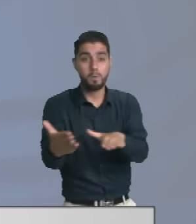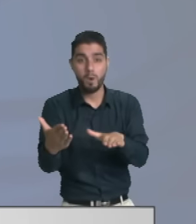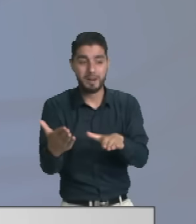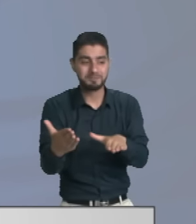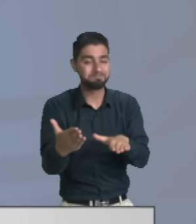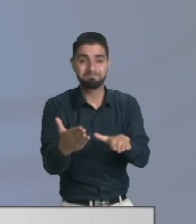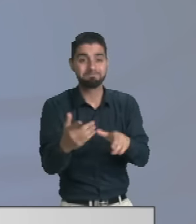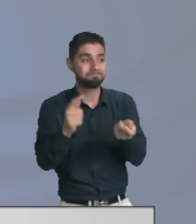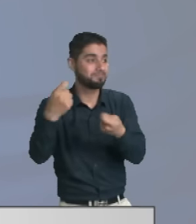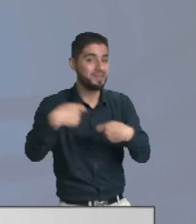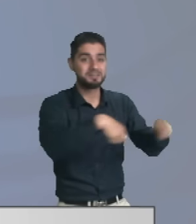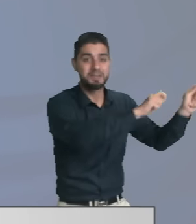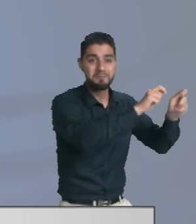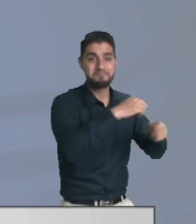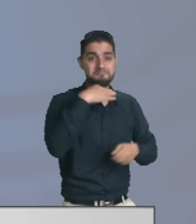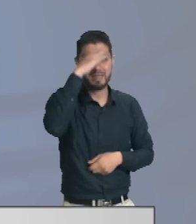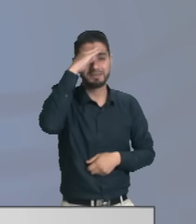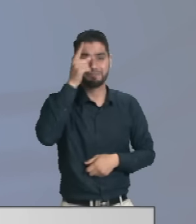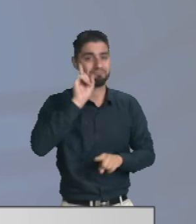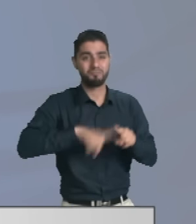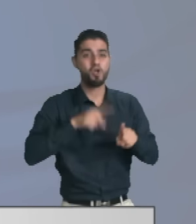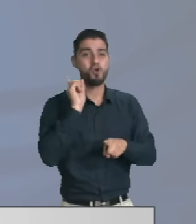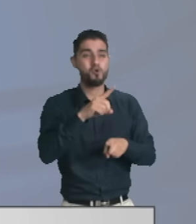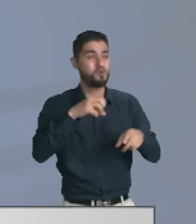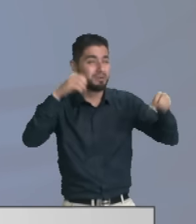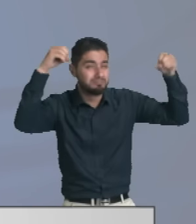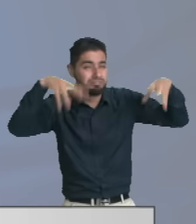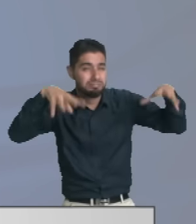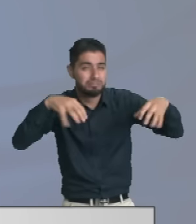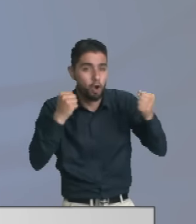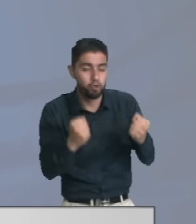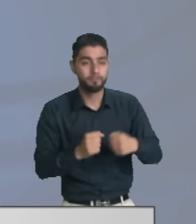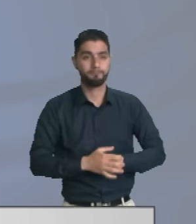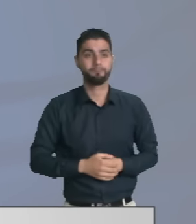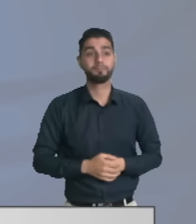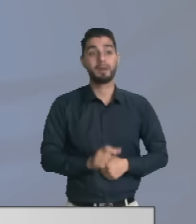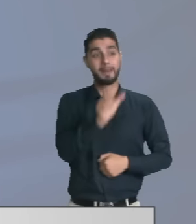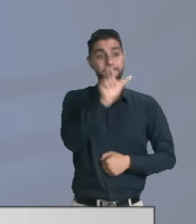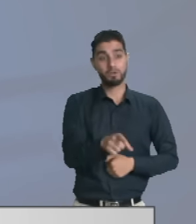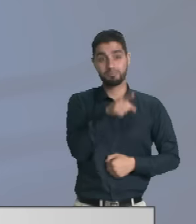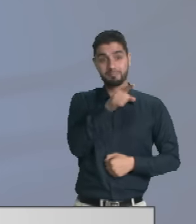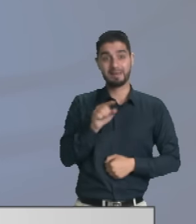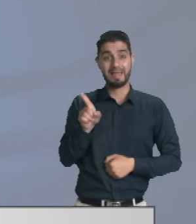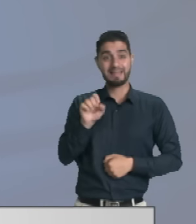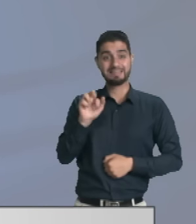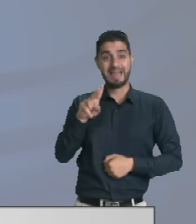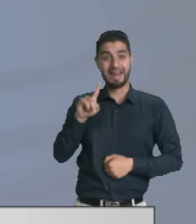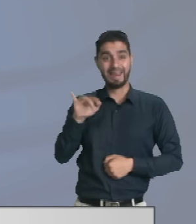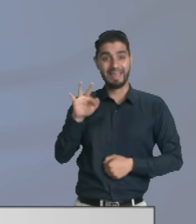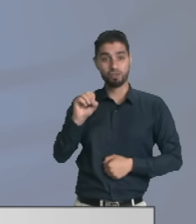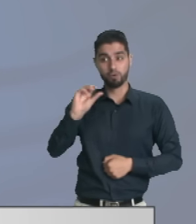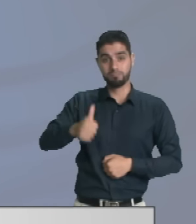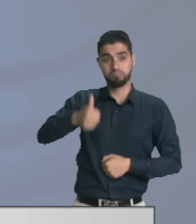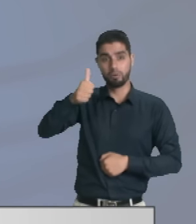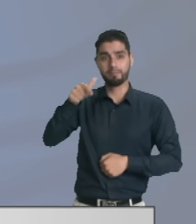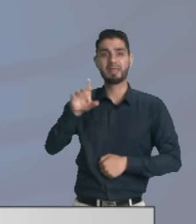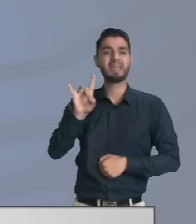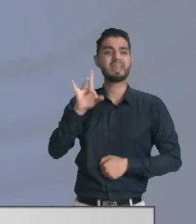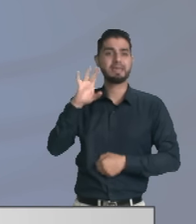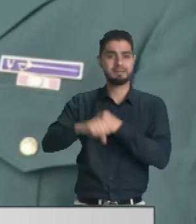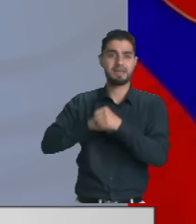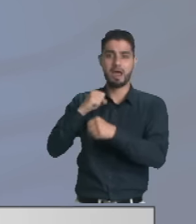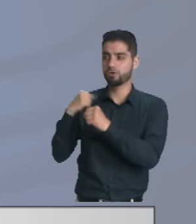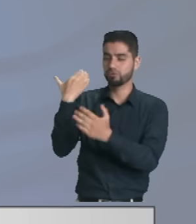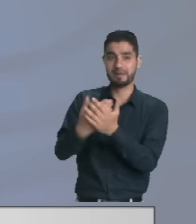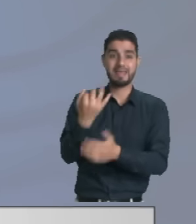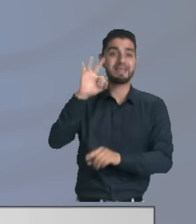Sargento segundo Diego Marín era el comandante del pelotón, llevaba 15 años y 3 meses en el ejército, deja 2